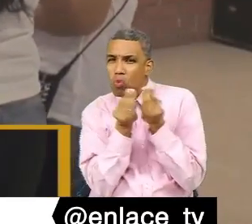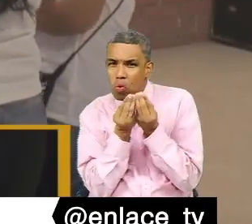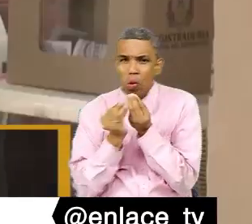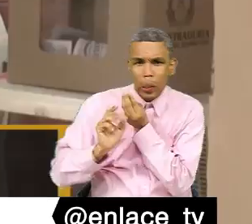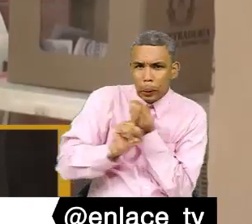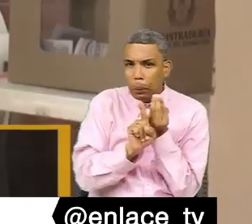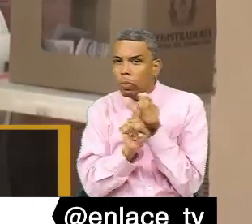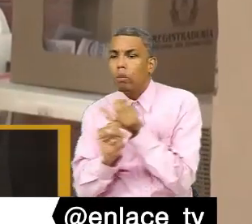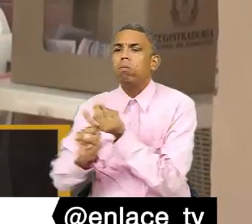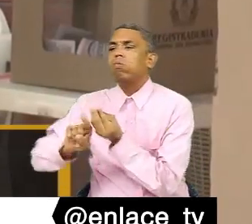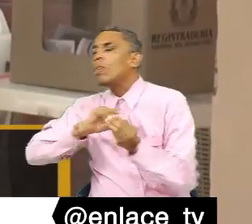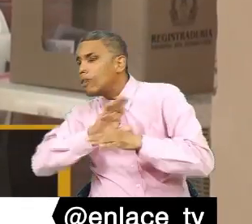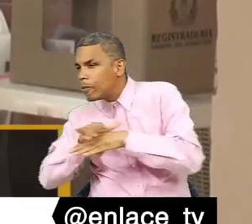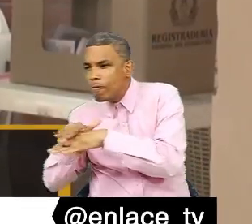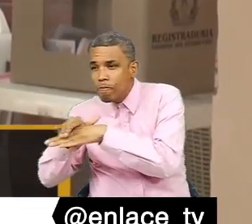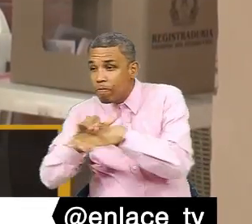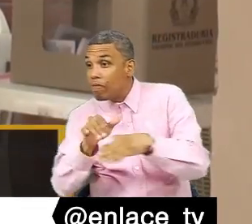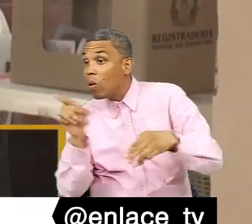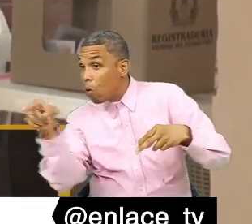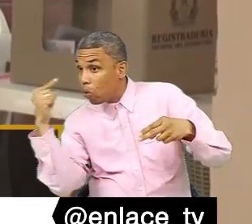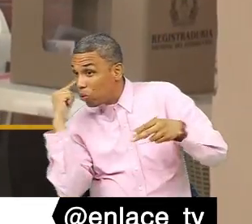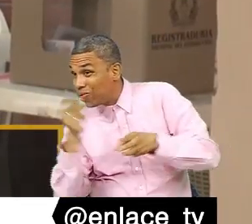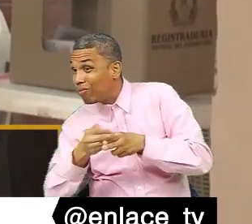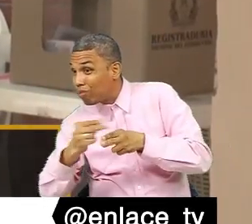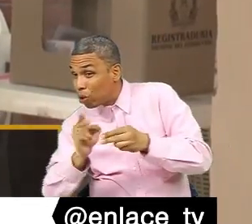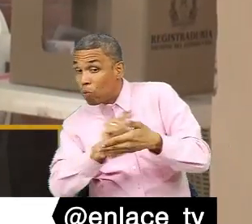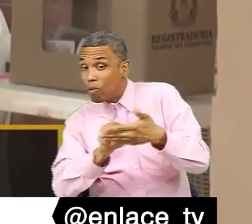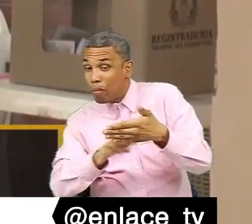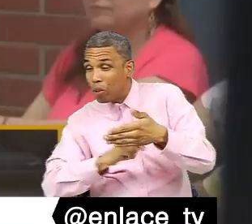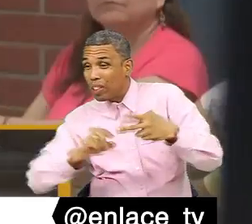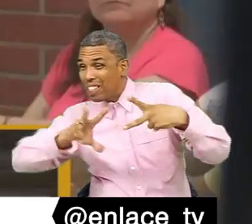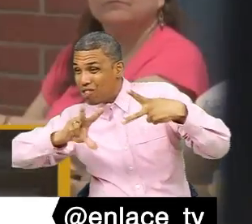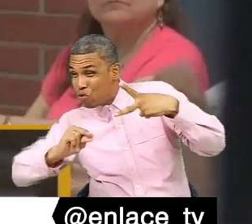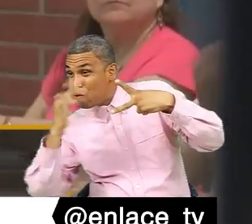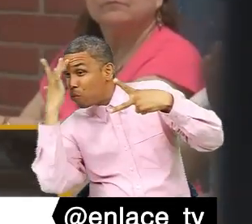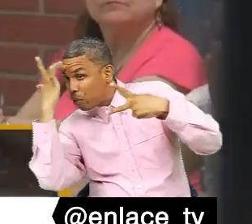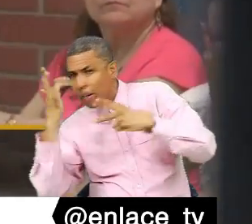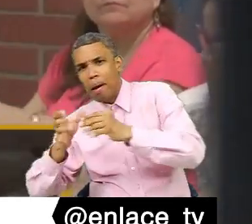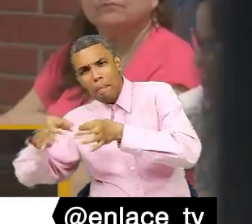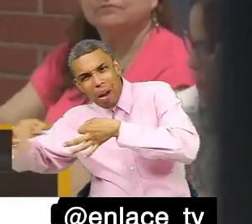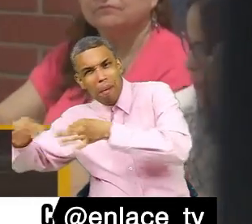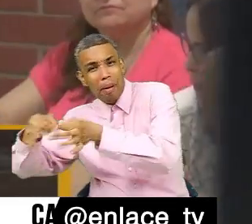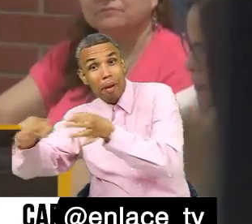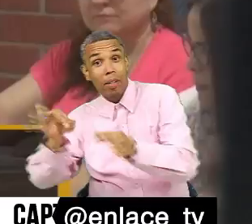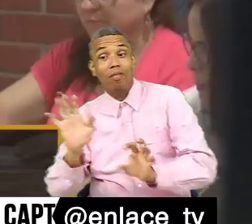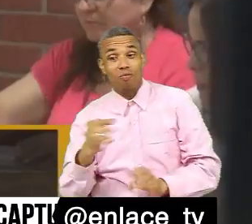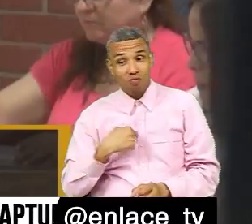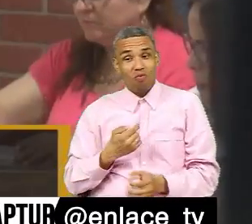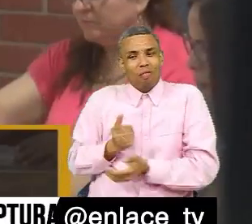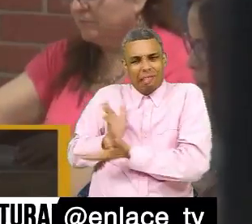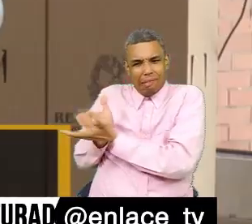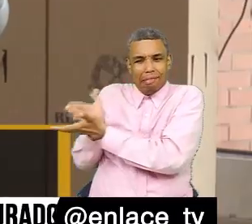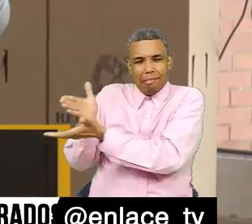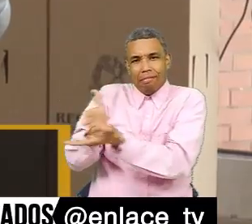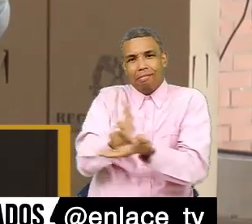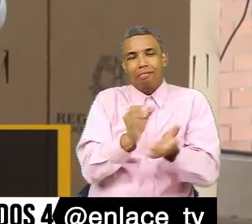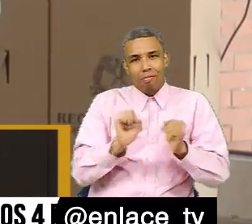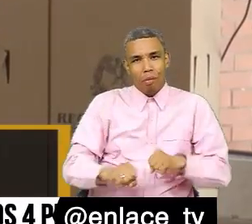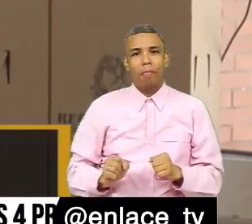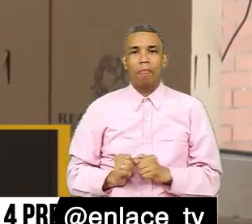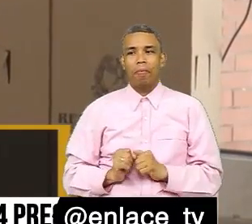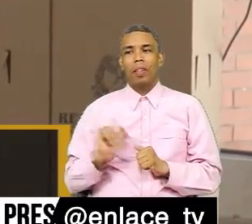aportando y gracias a Dios pudimos obtener un buen resultado. Pues la verdad sí, Y también más que el Partido Centro